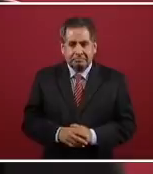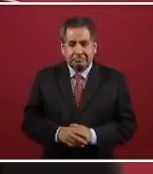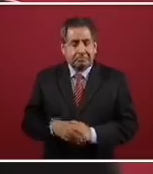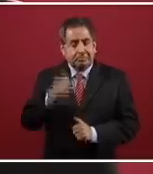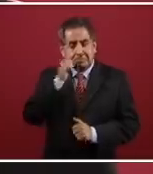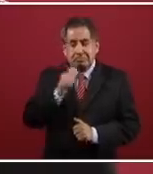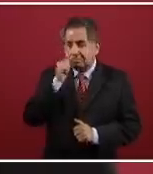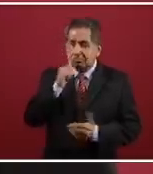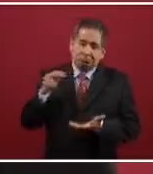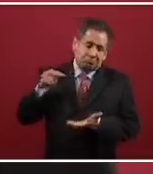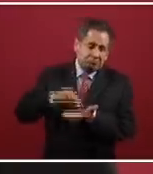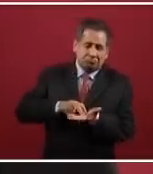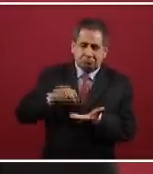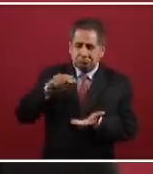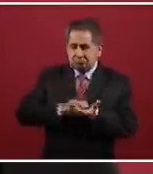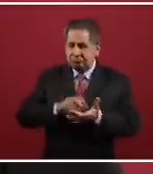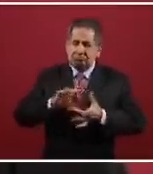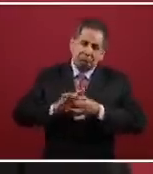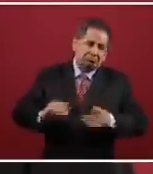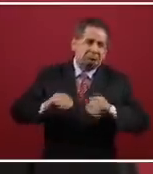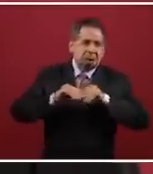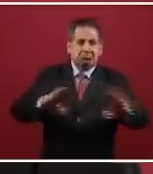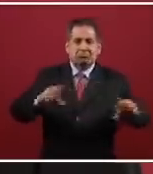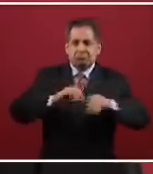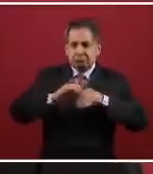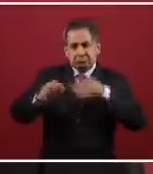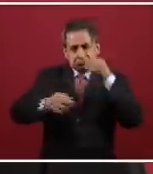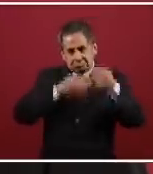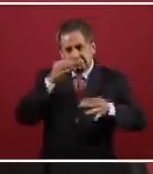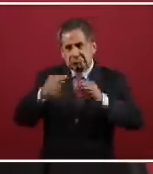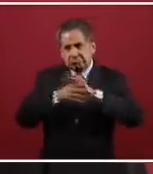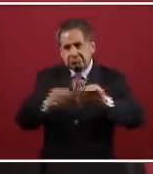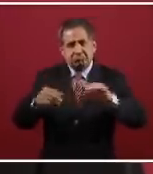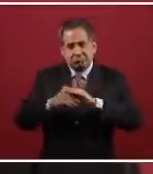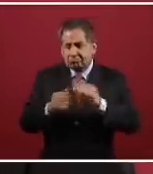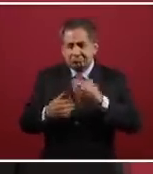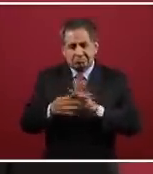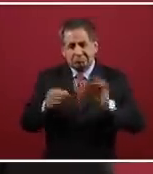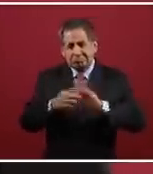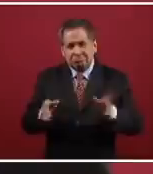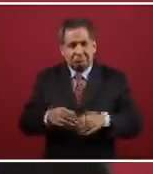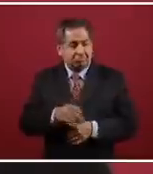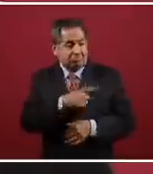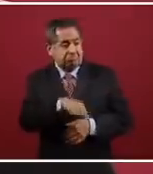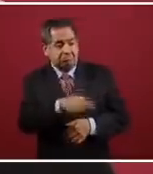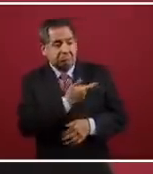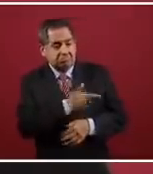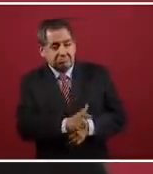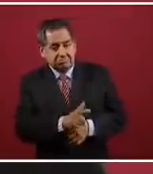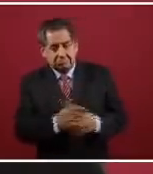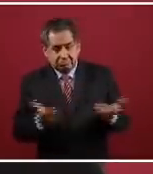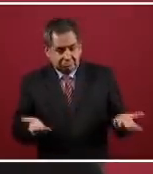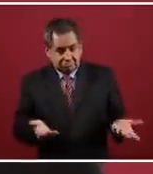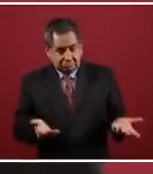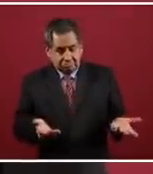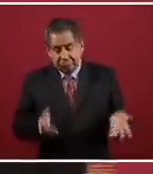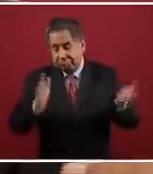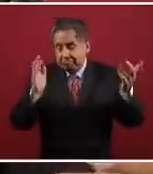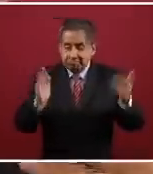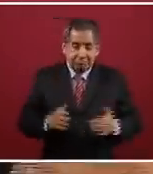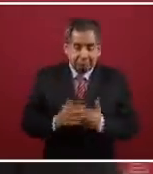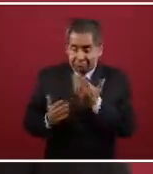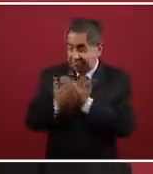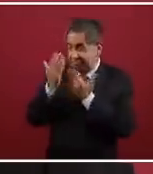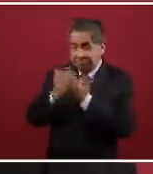siempre vamos a seguir llevando a cabo las mañaneras. ¿Qué no les gustan las mañaneras?